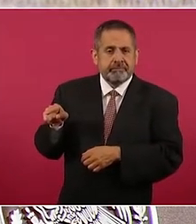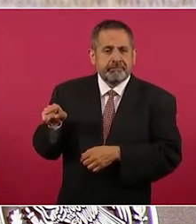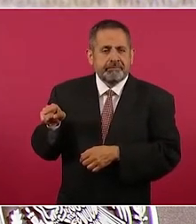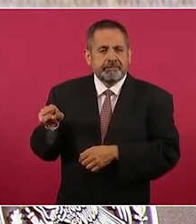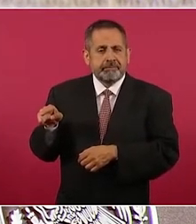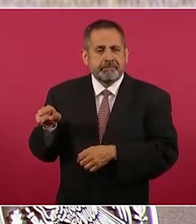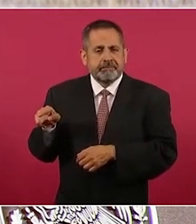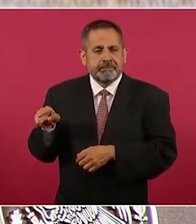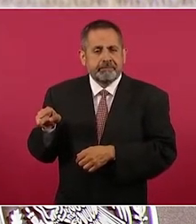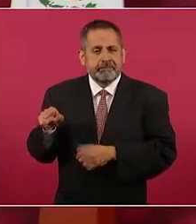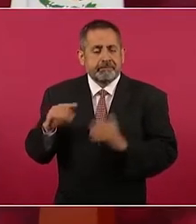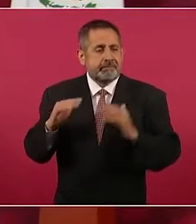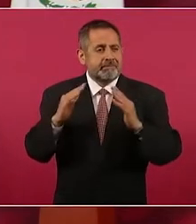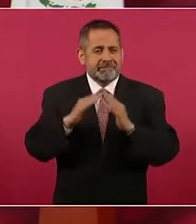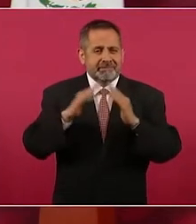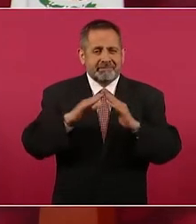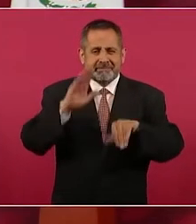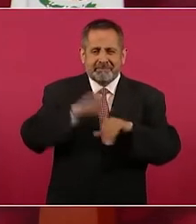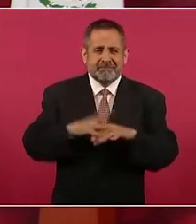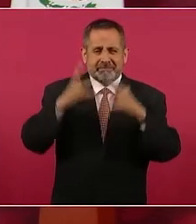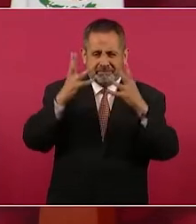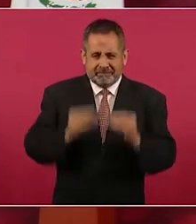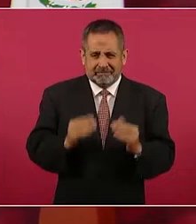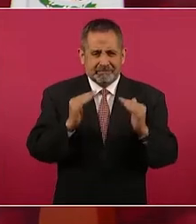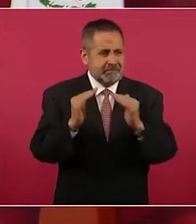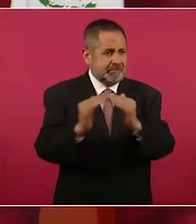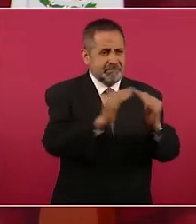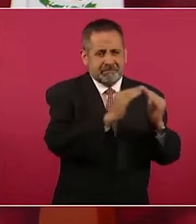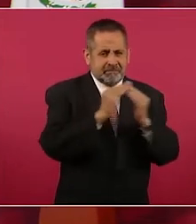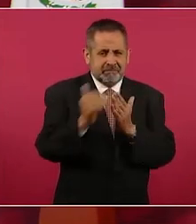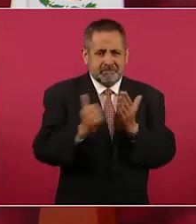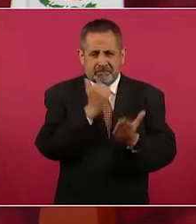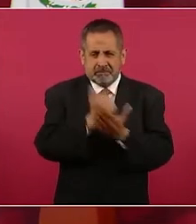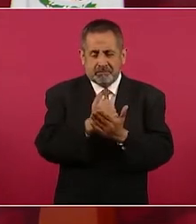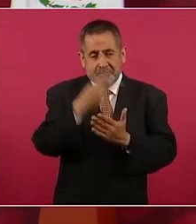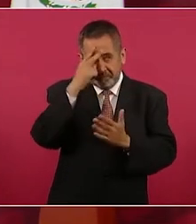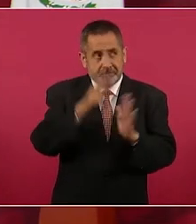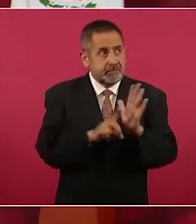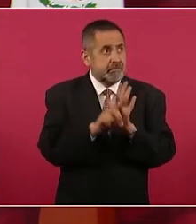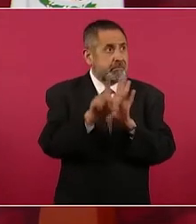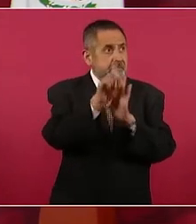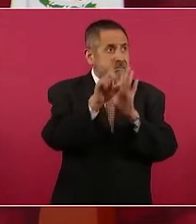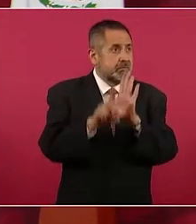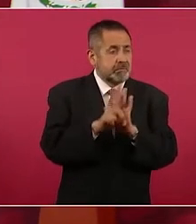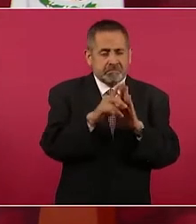más viviendas se hicieron en la Ciudad de México, más departamentos